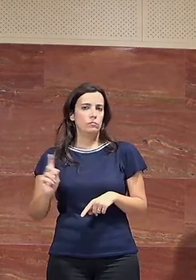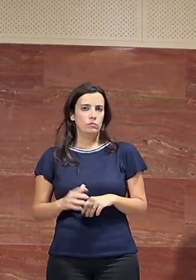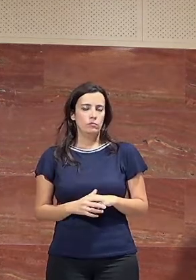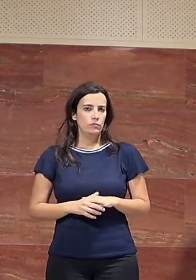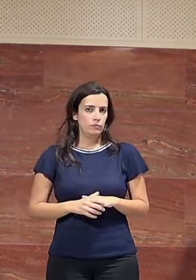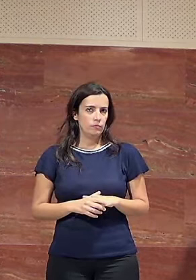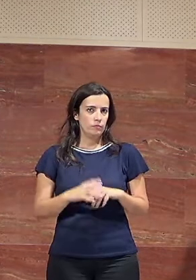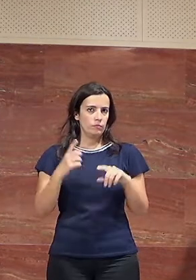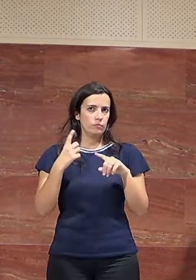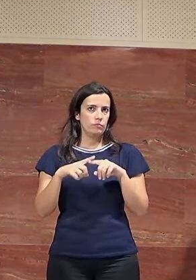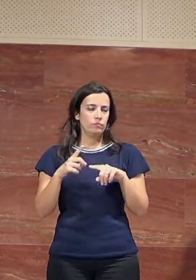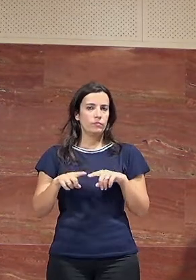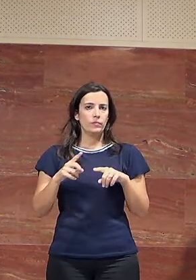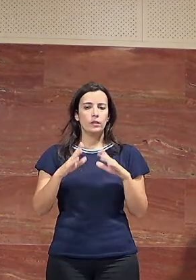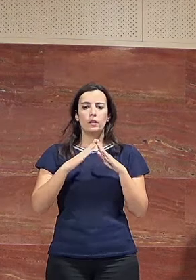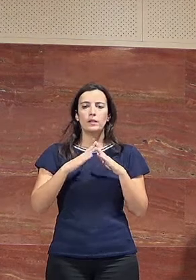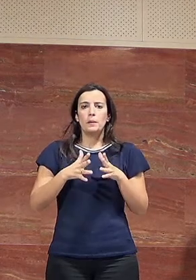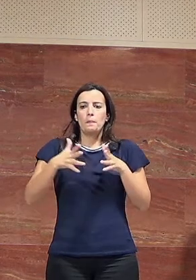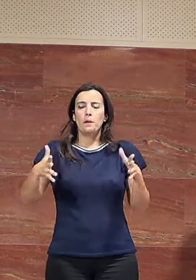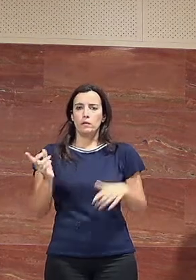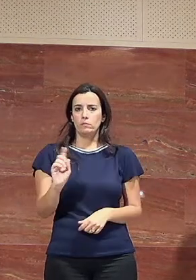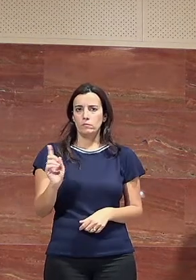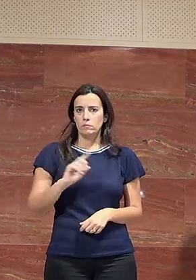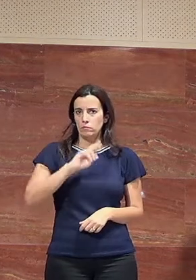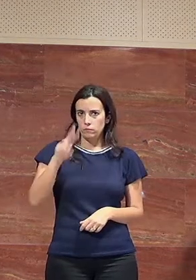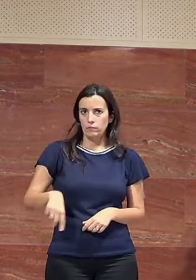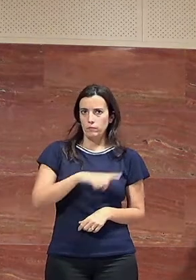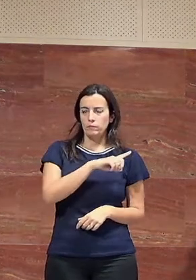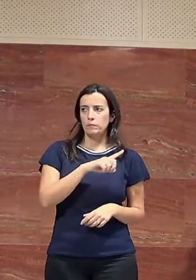pertenecen, no son ampliación de mi vivienda, ¿no?